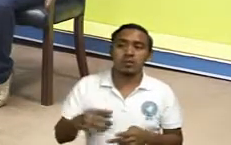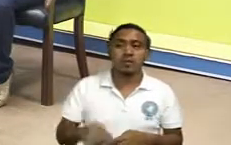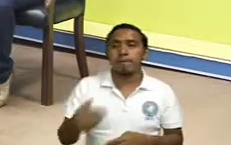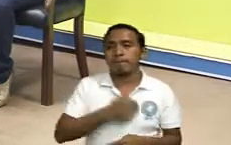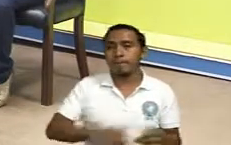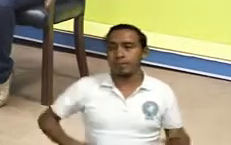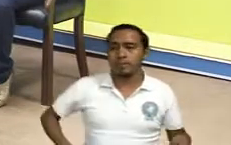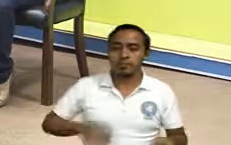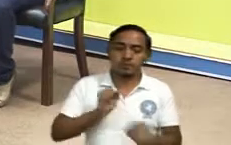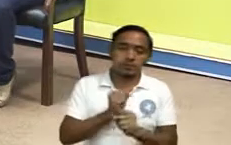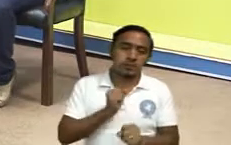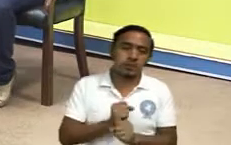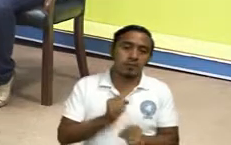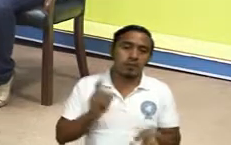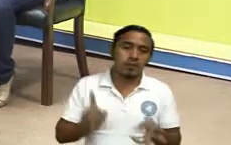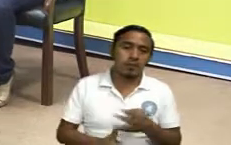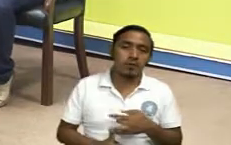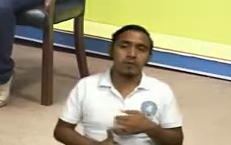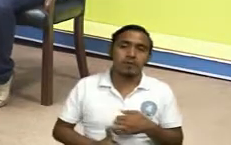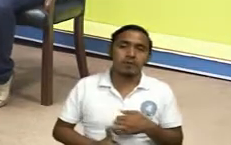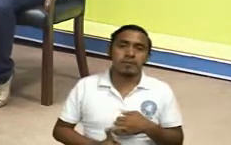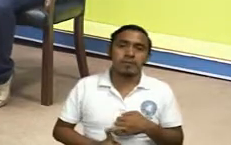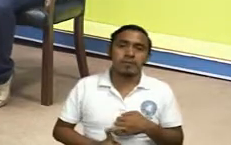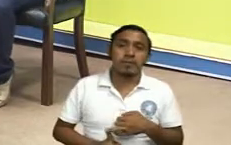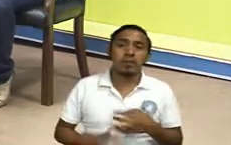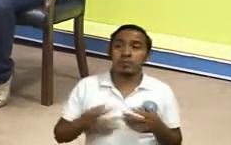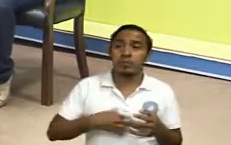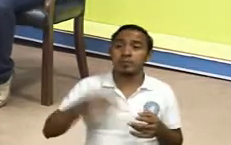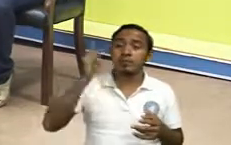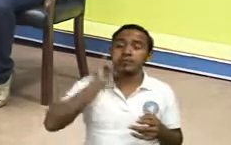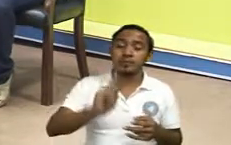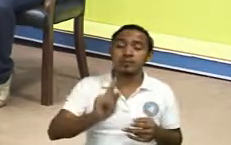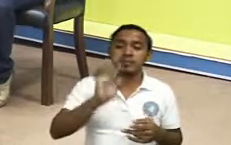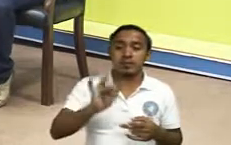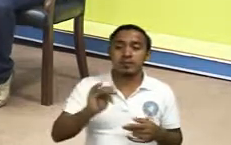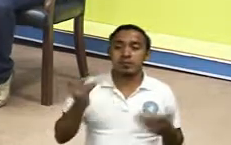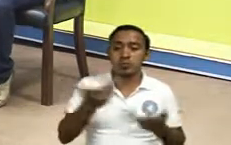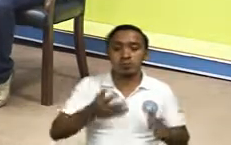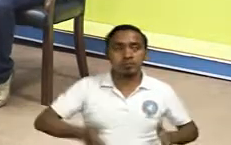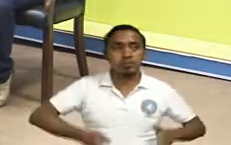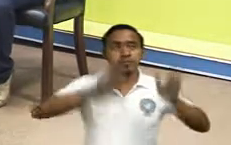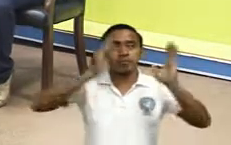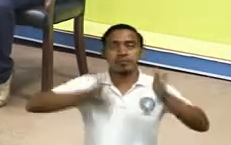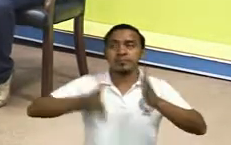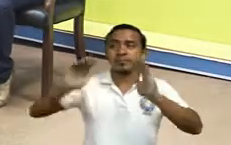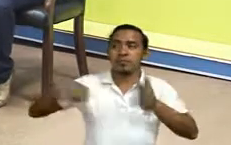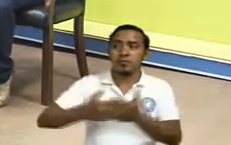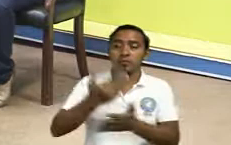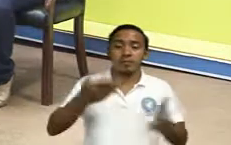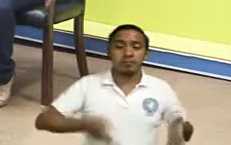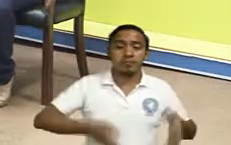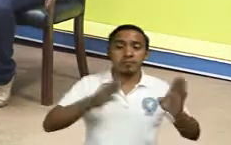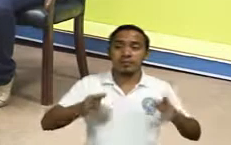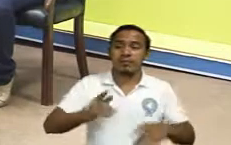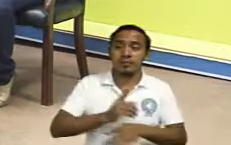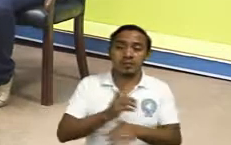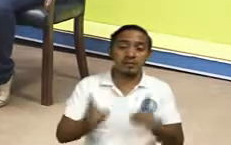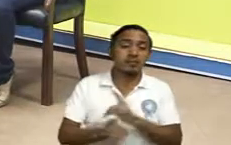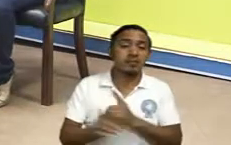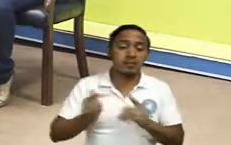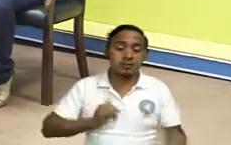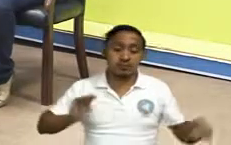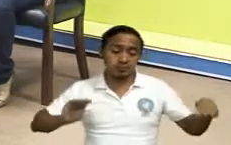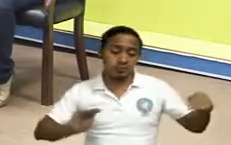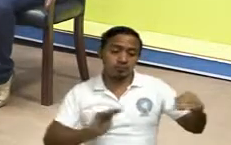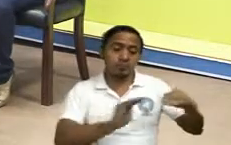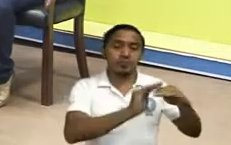del Trabajo, lo que vemos en la actualidad, que toda infraestructura que construye nuestro gobierno tiene acceso para